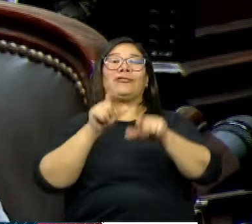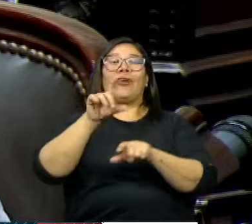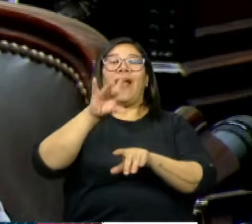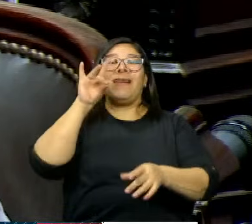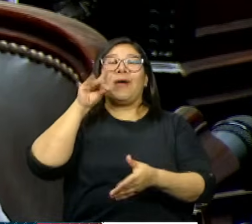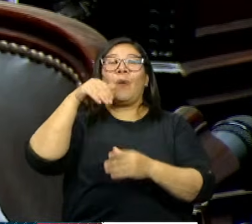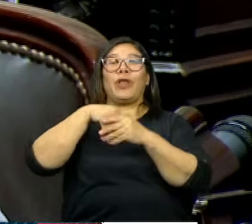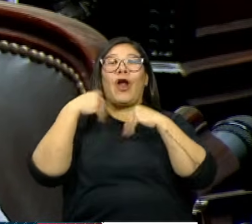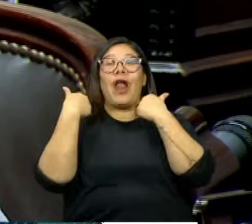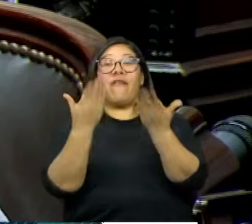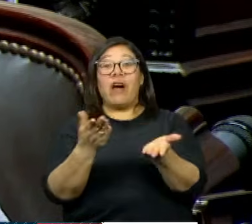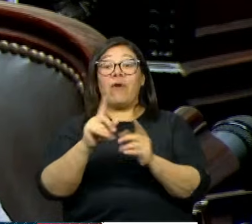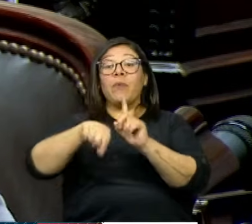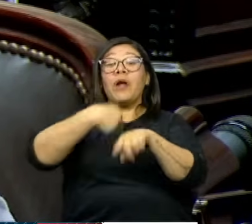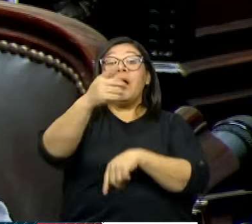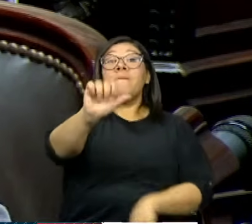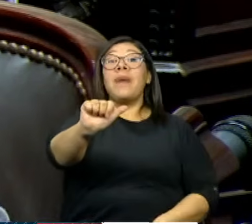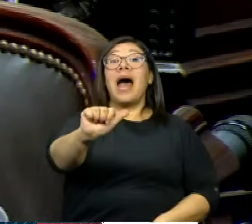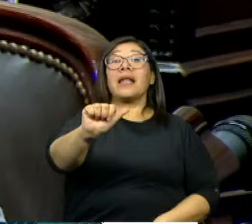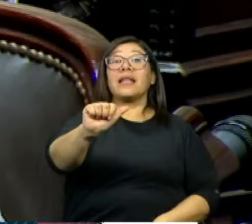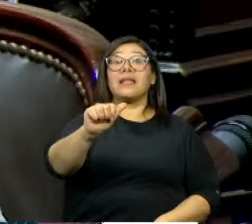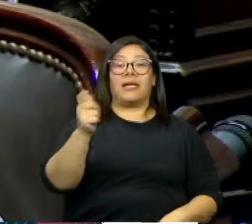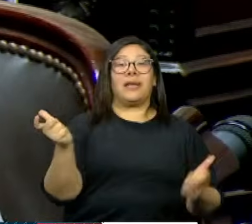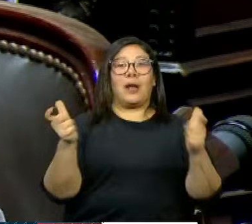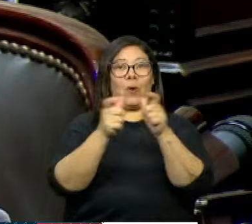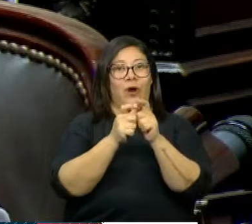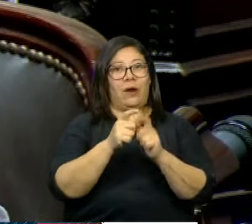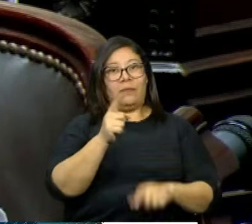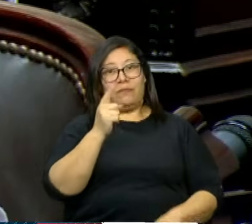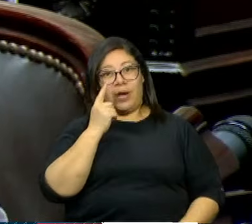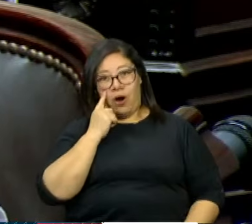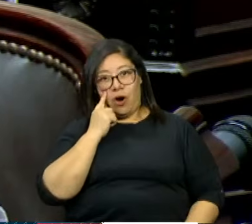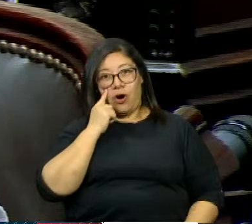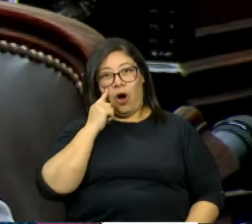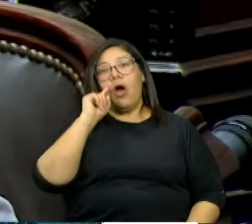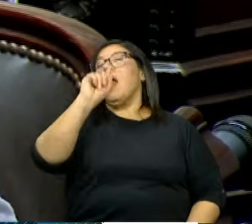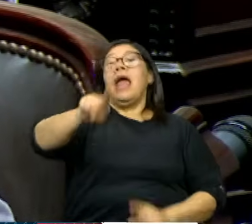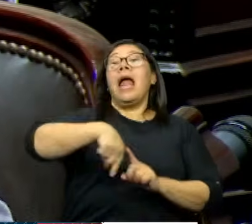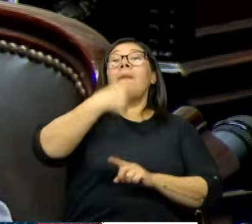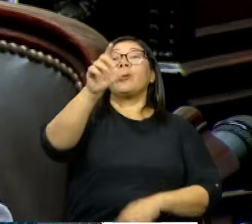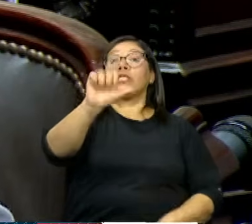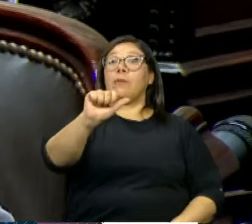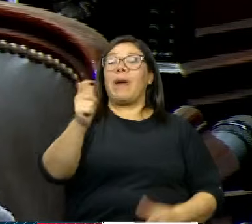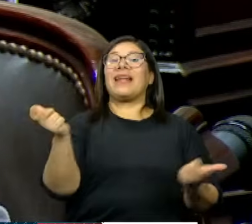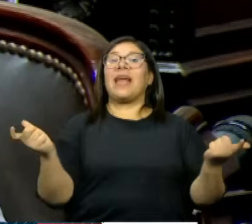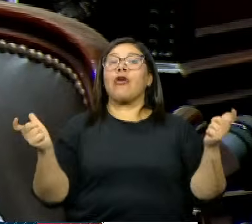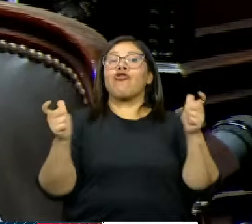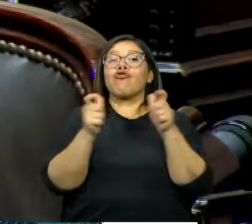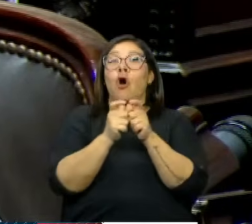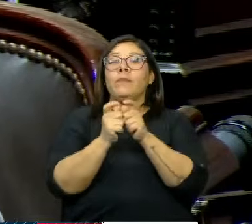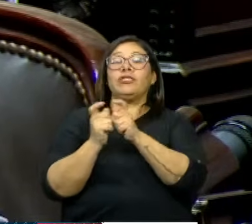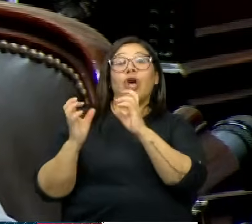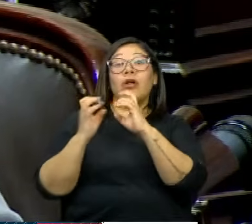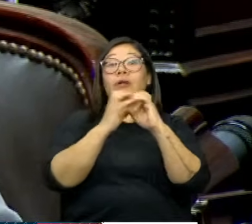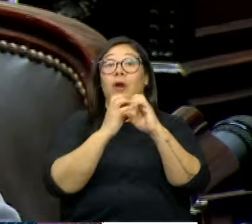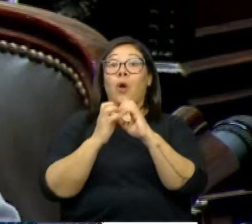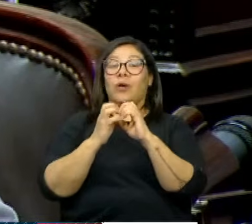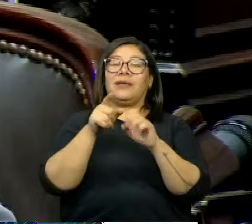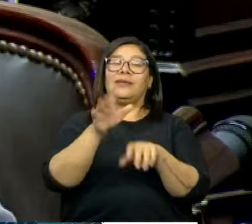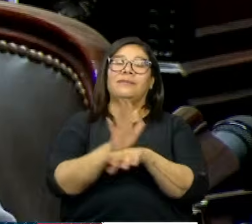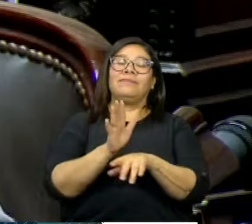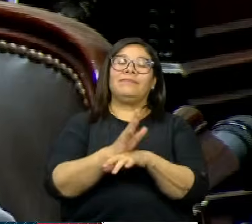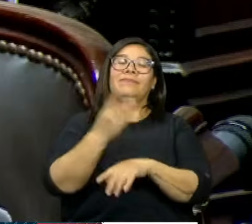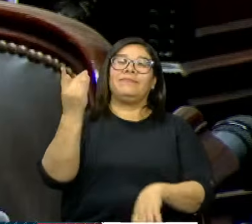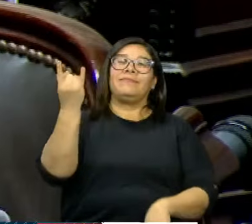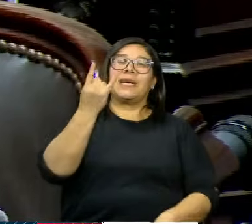porque el martes va a haber una reunión. Pero que cuando vayamos a esa reunión de comisión y quede claro que eso es una pantomima,